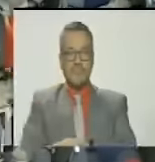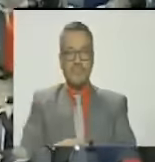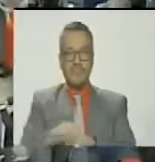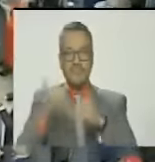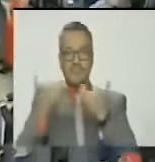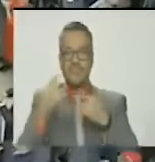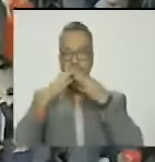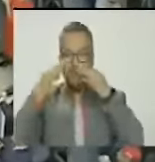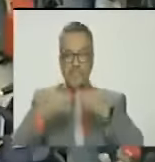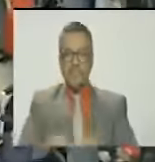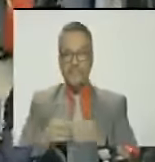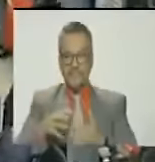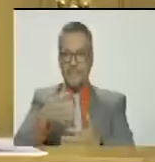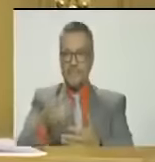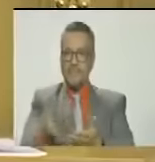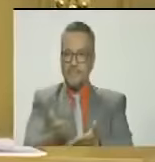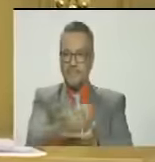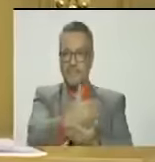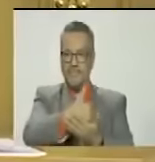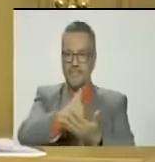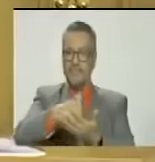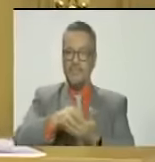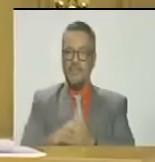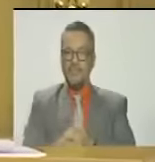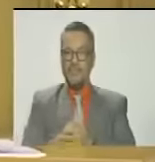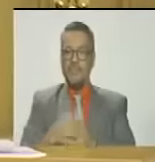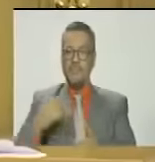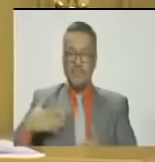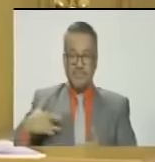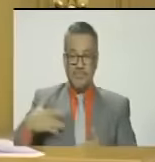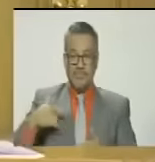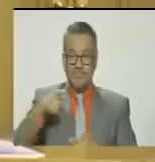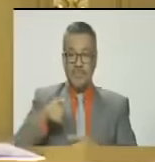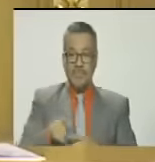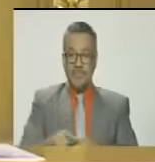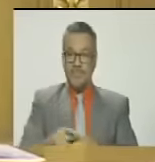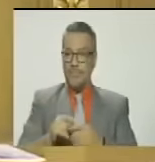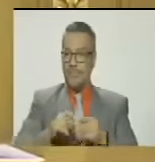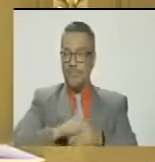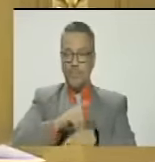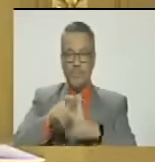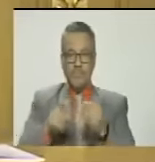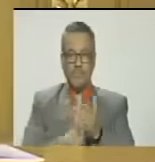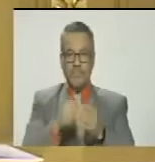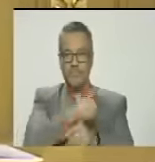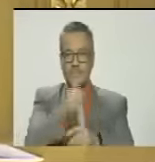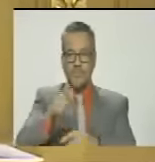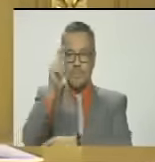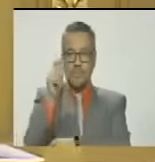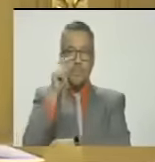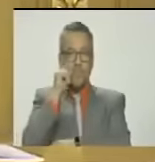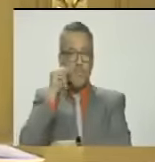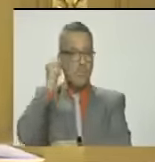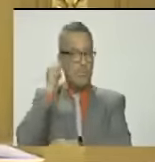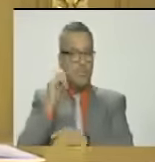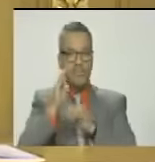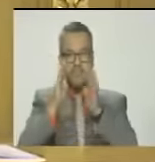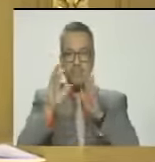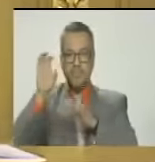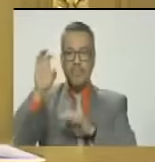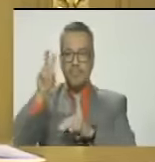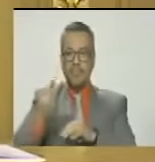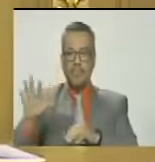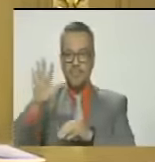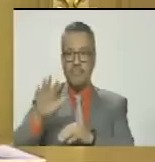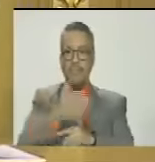Y estoy seguro que recojo el sentimiento abrumador de todos los diputados y diputadas del Bloque de la